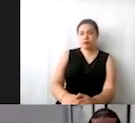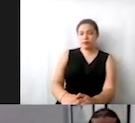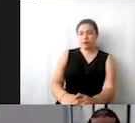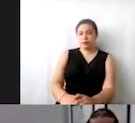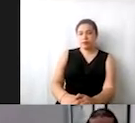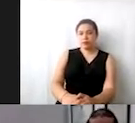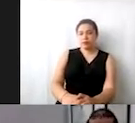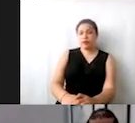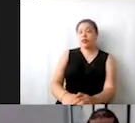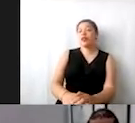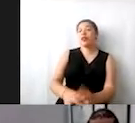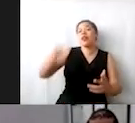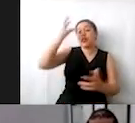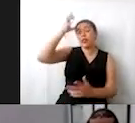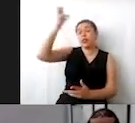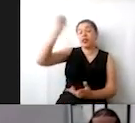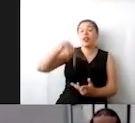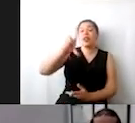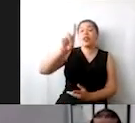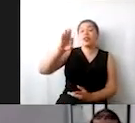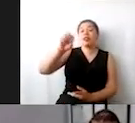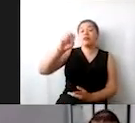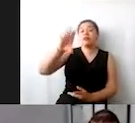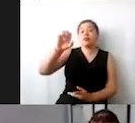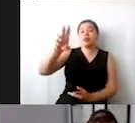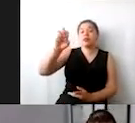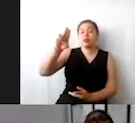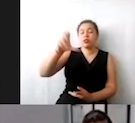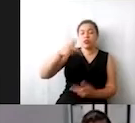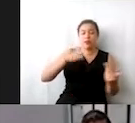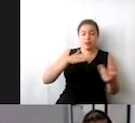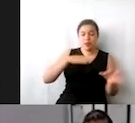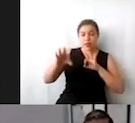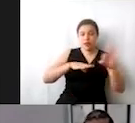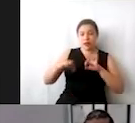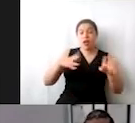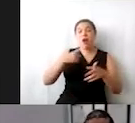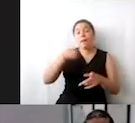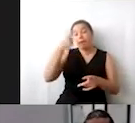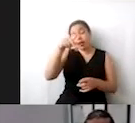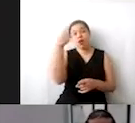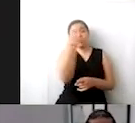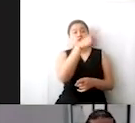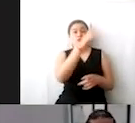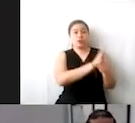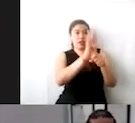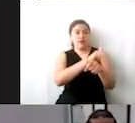Entonces, la definición de poner a disposición trabajadores propios en beneficio de un